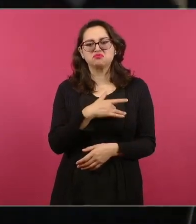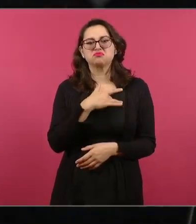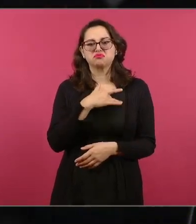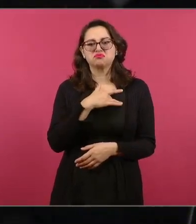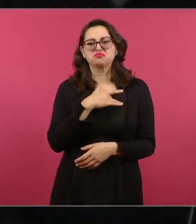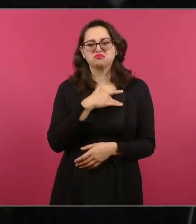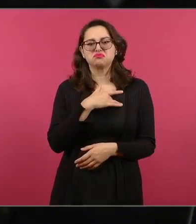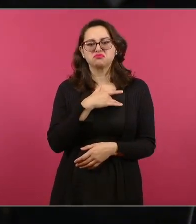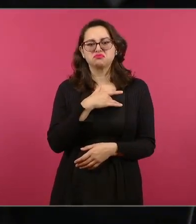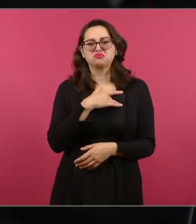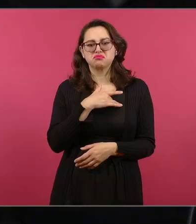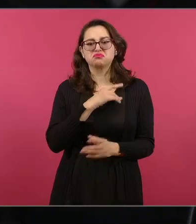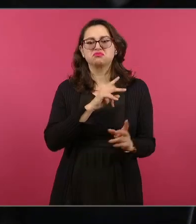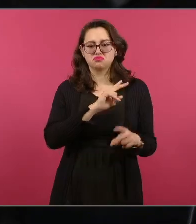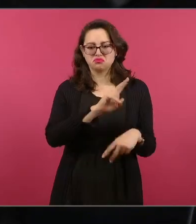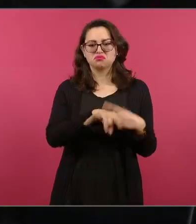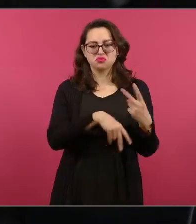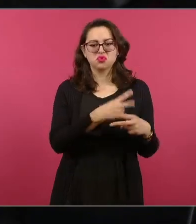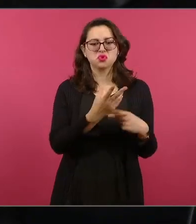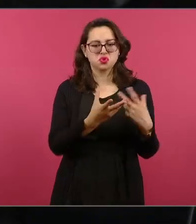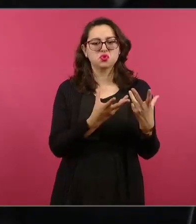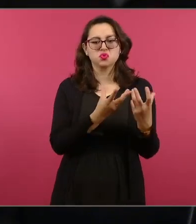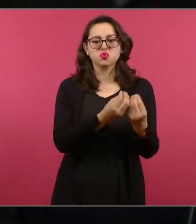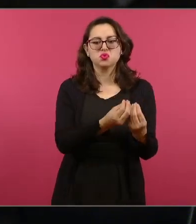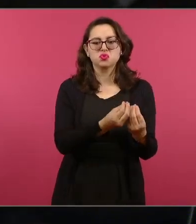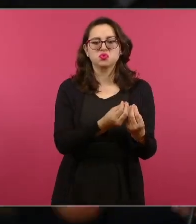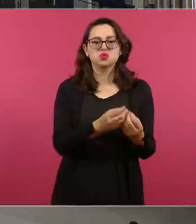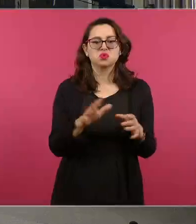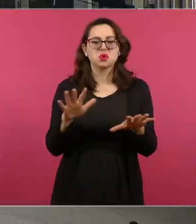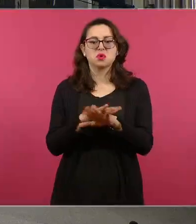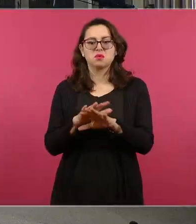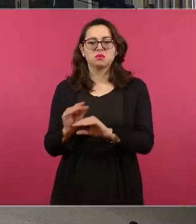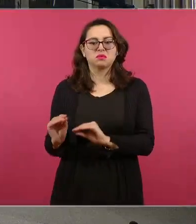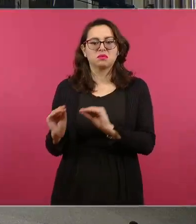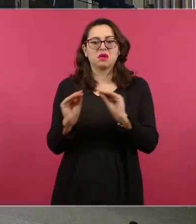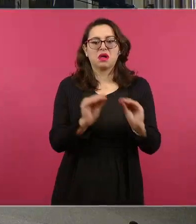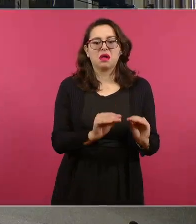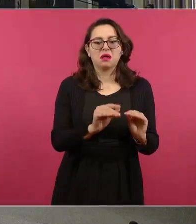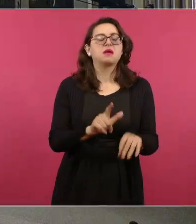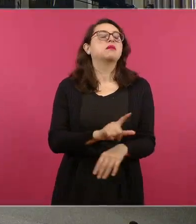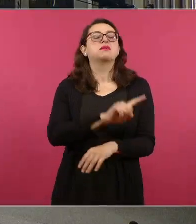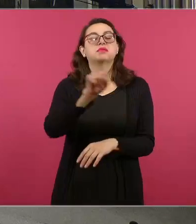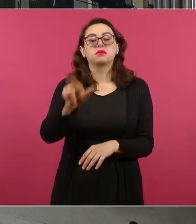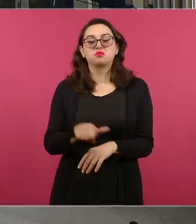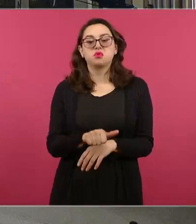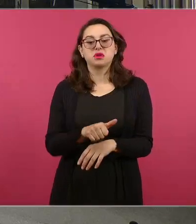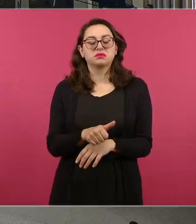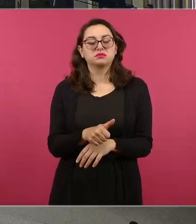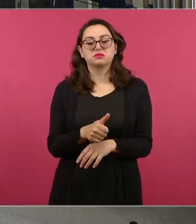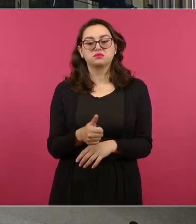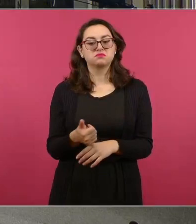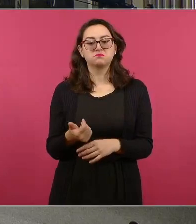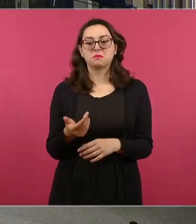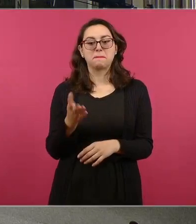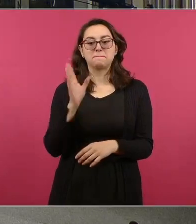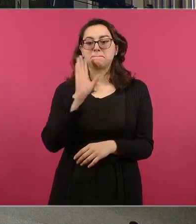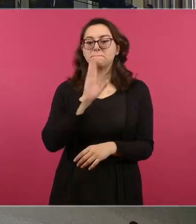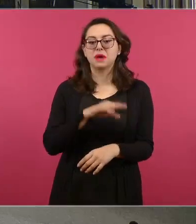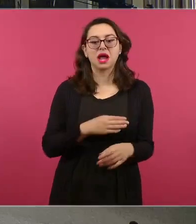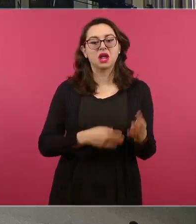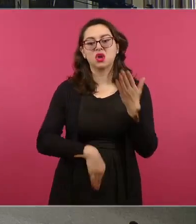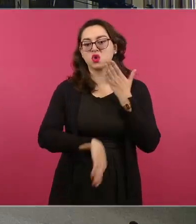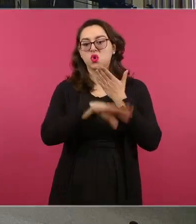Recuerdo, pues fue muy mal esos años a mí. Fue una situación que no soportaron allá, machistas antes que